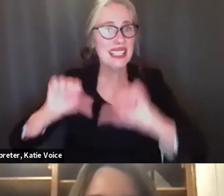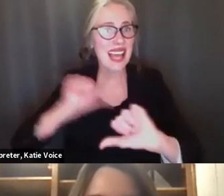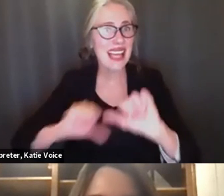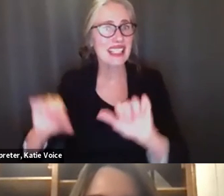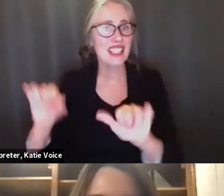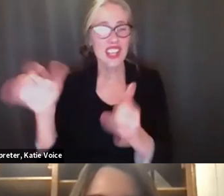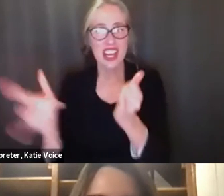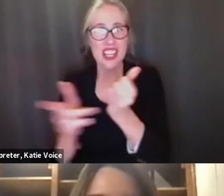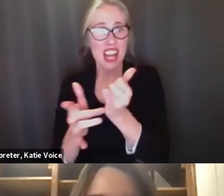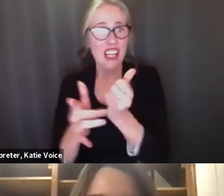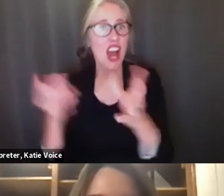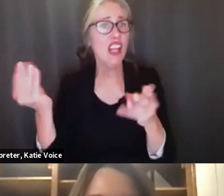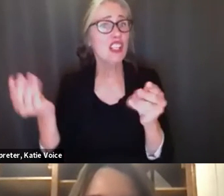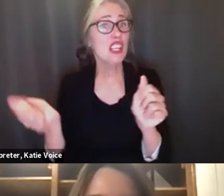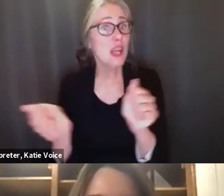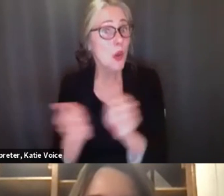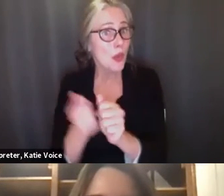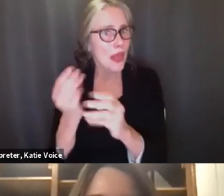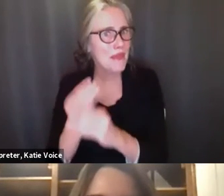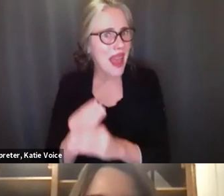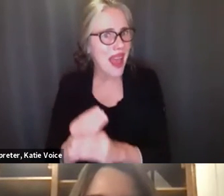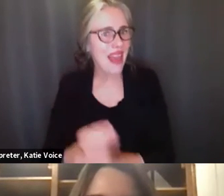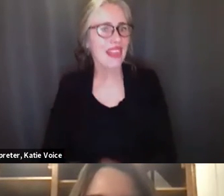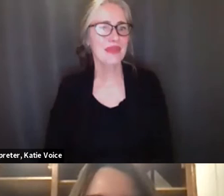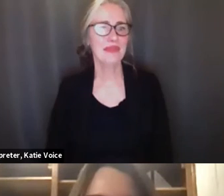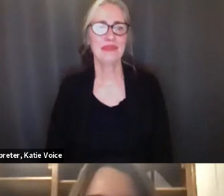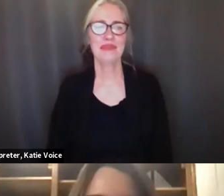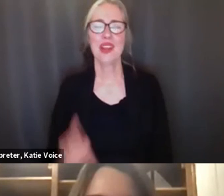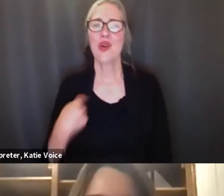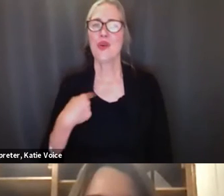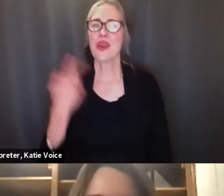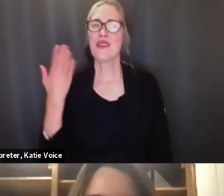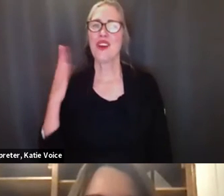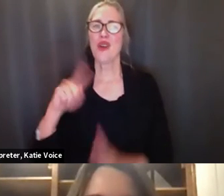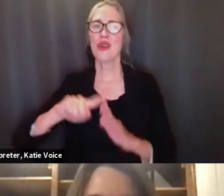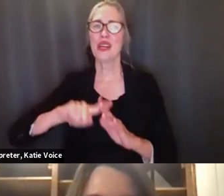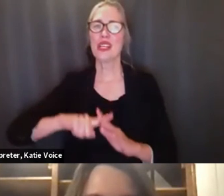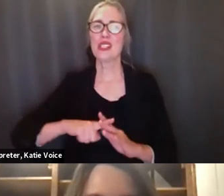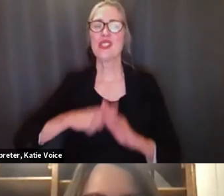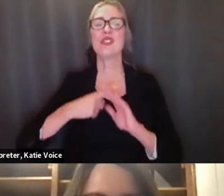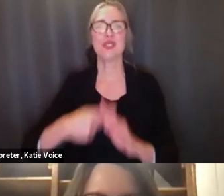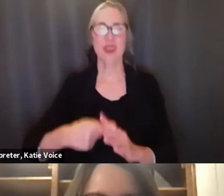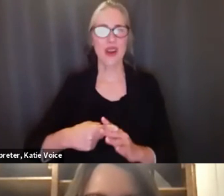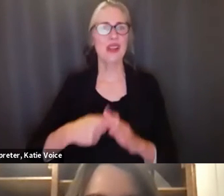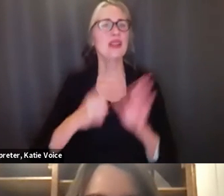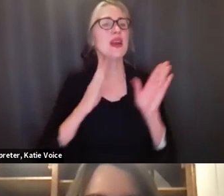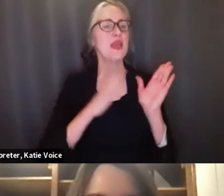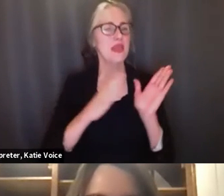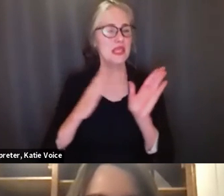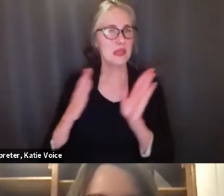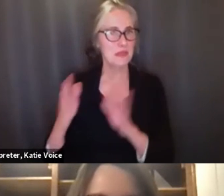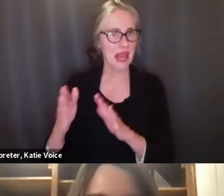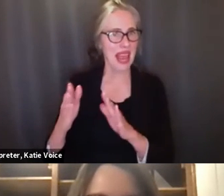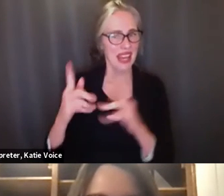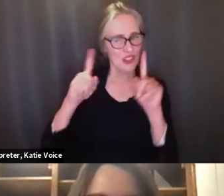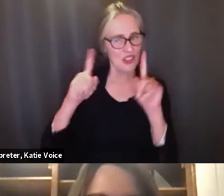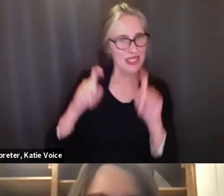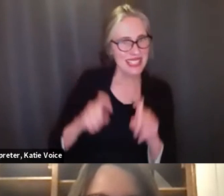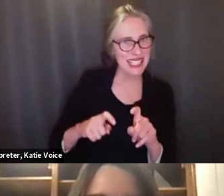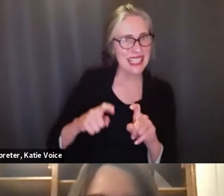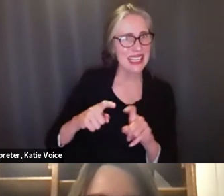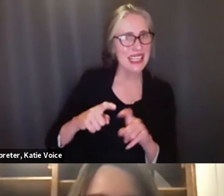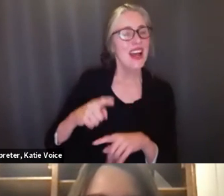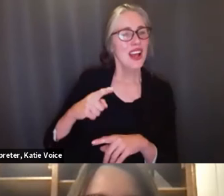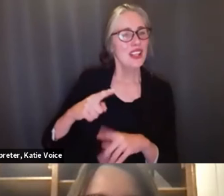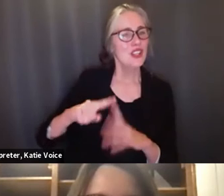Ya hemos comenzado el programa con este protocolo que ha sido diseñado